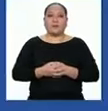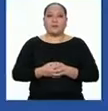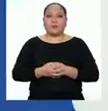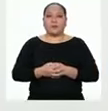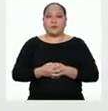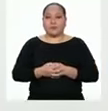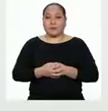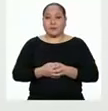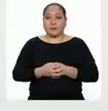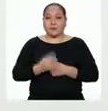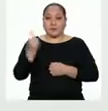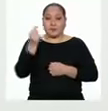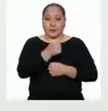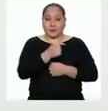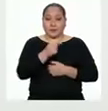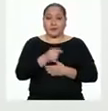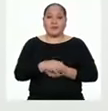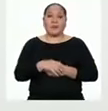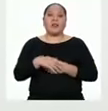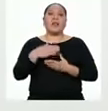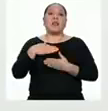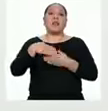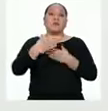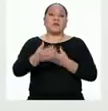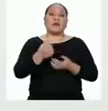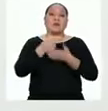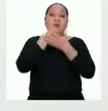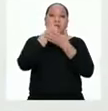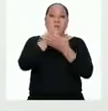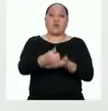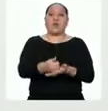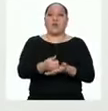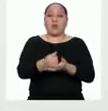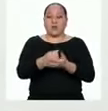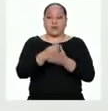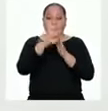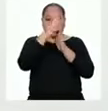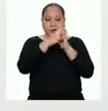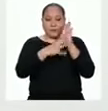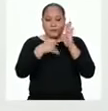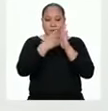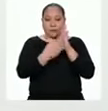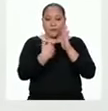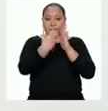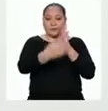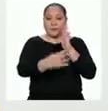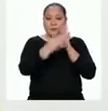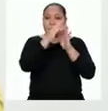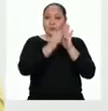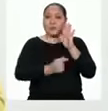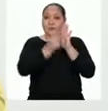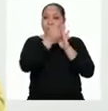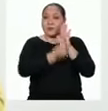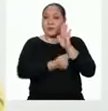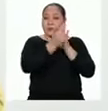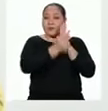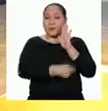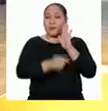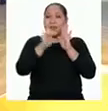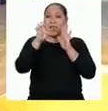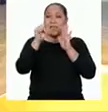porcentaje. Esta herramienta luego nos facilitará realizar los gráficos o diagramas estadísticos que haremos en el